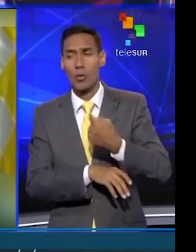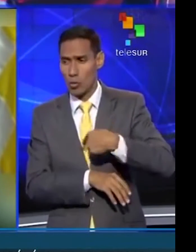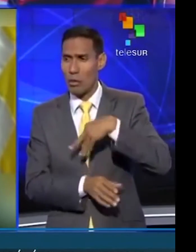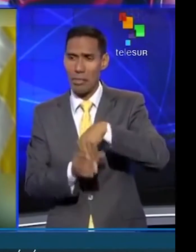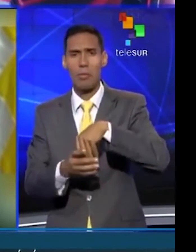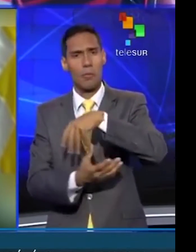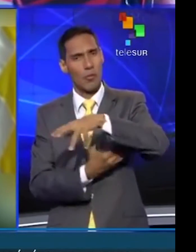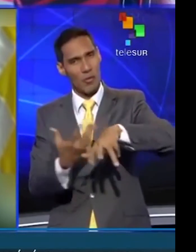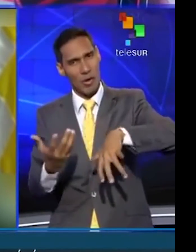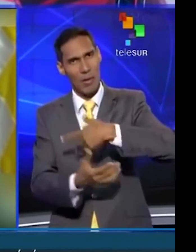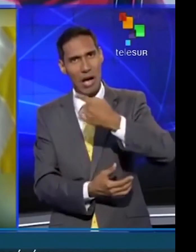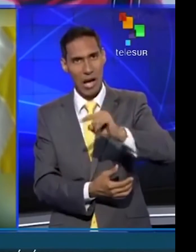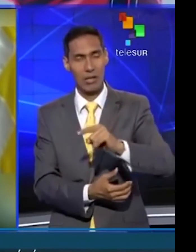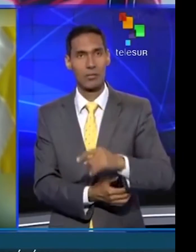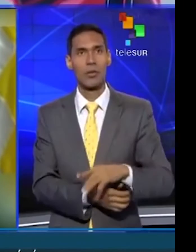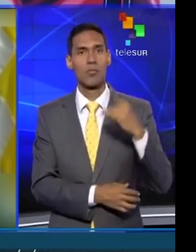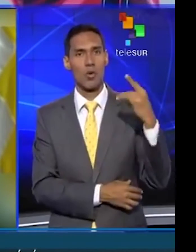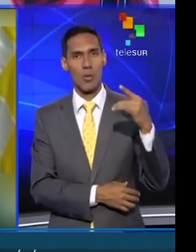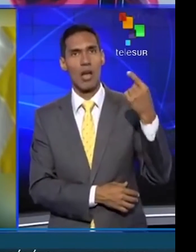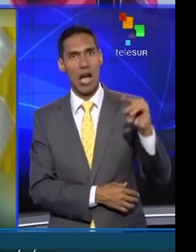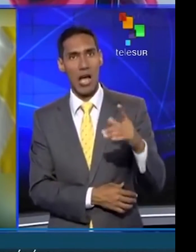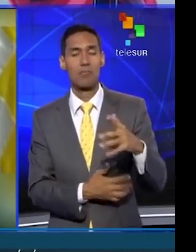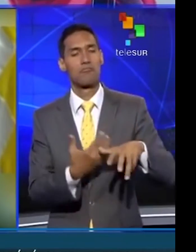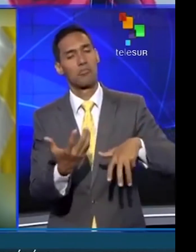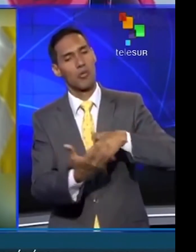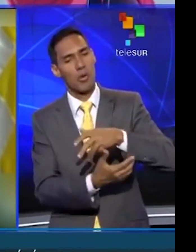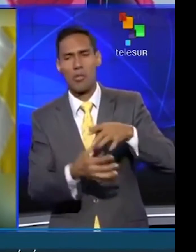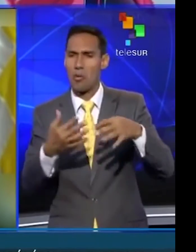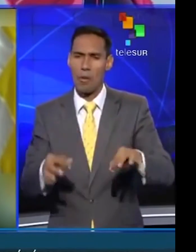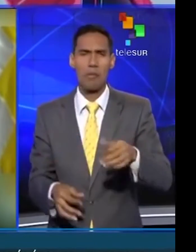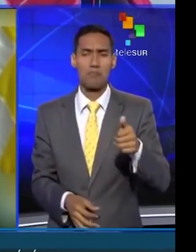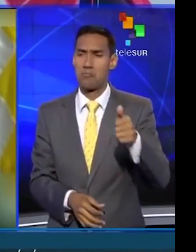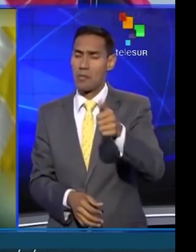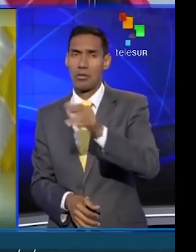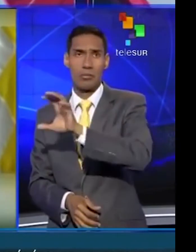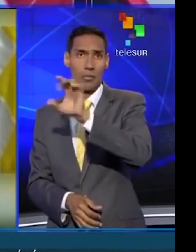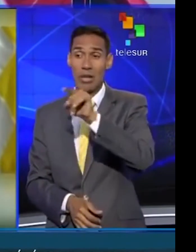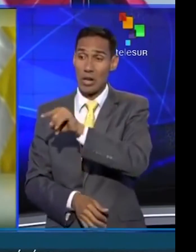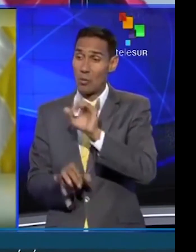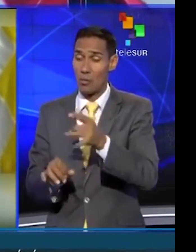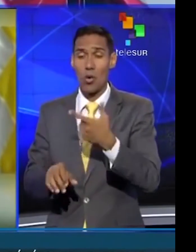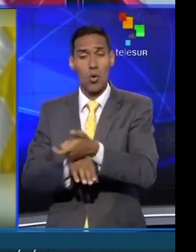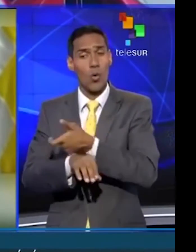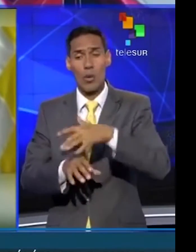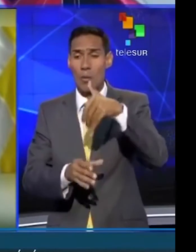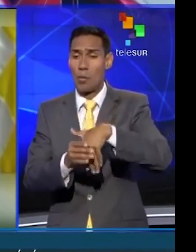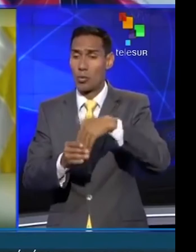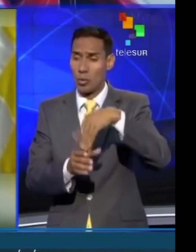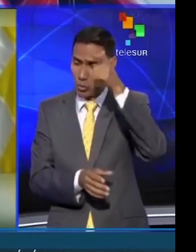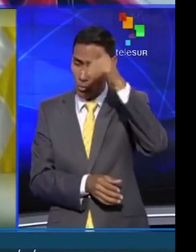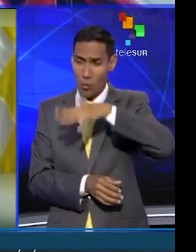problemas. En Bolivia tenemos, se presentan algunos problemas, cada país, pero son gobiernos electos con el voto de su